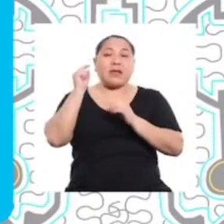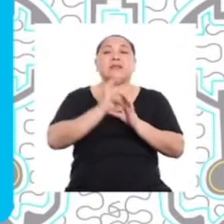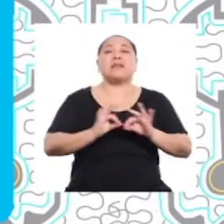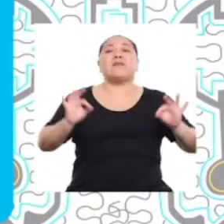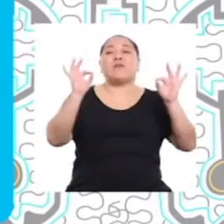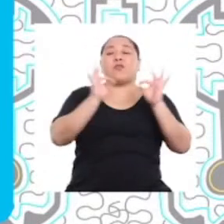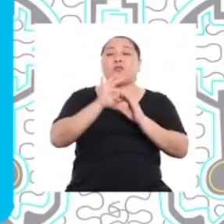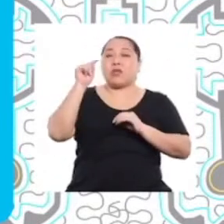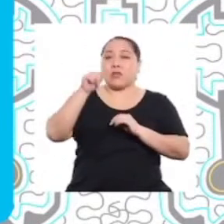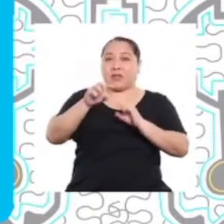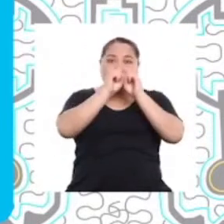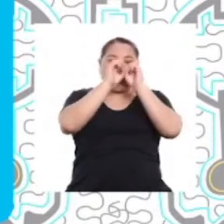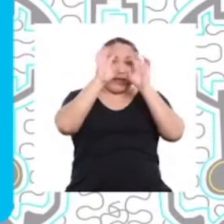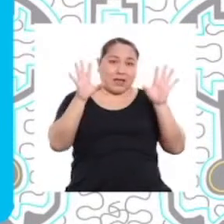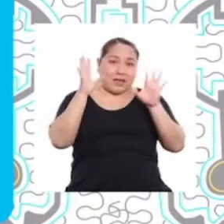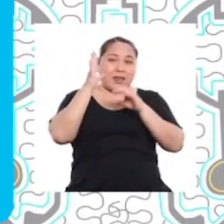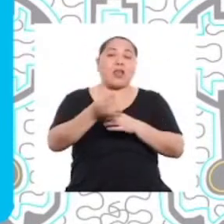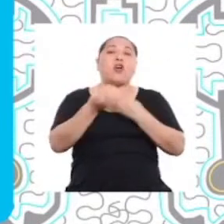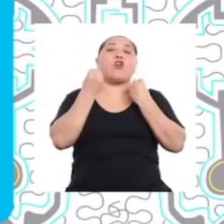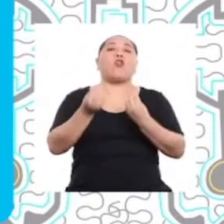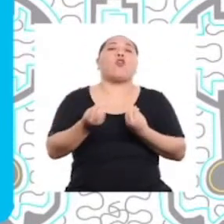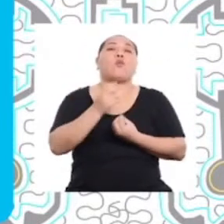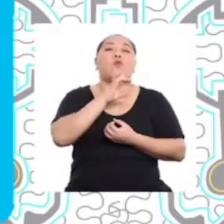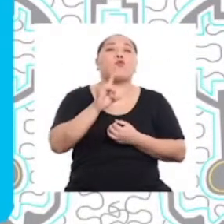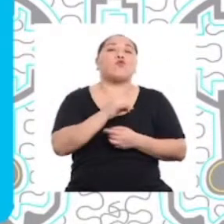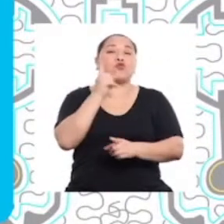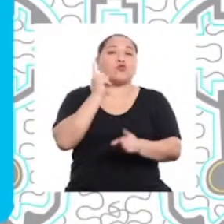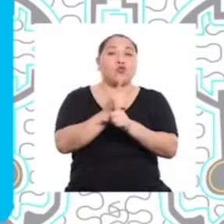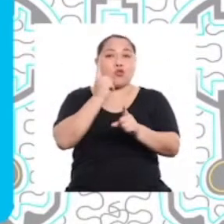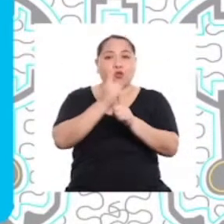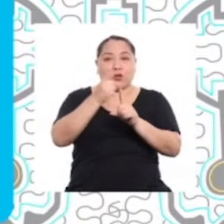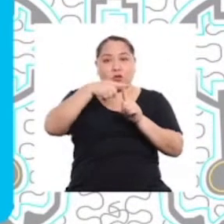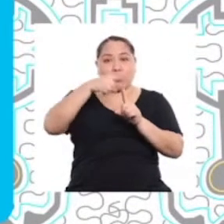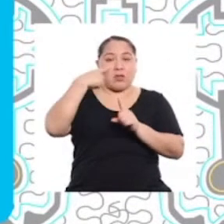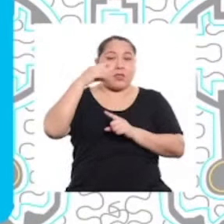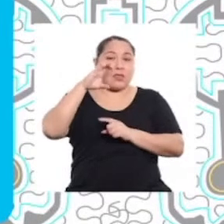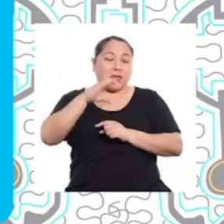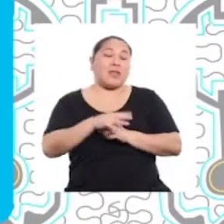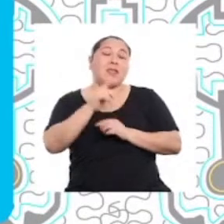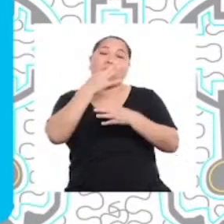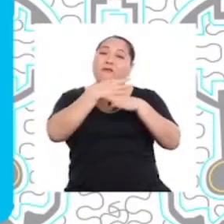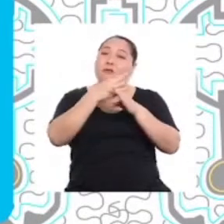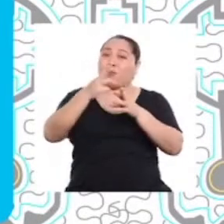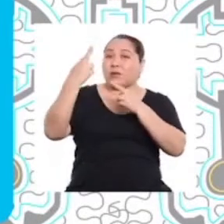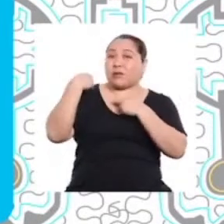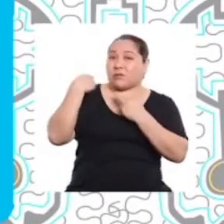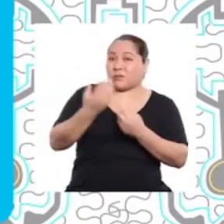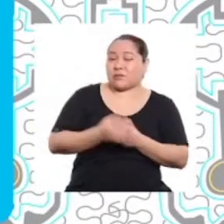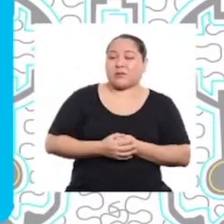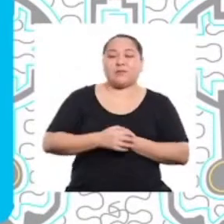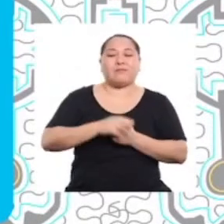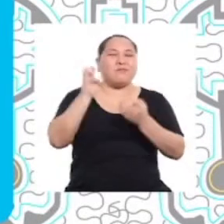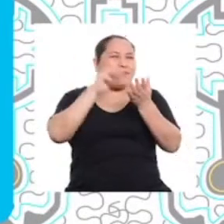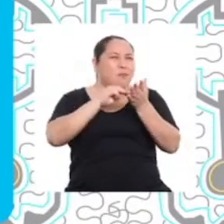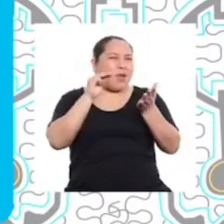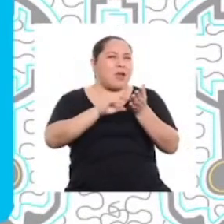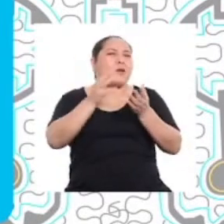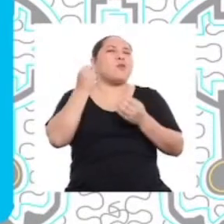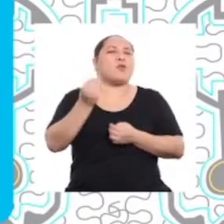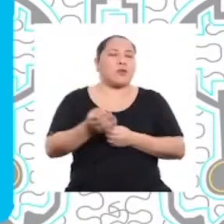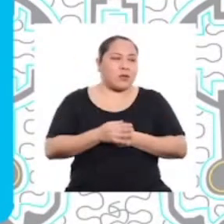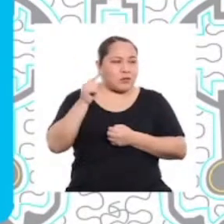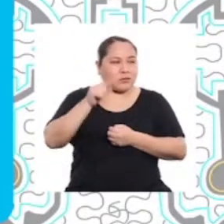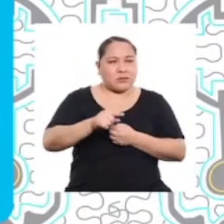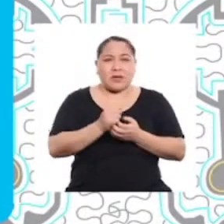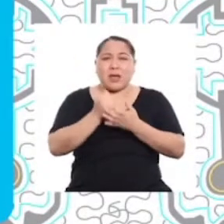Es importante que quede claro cómo hacer uso de las TIC de manera responsable. Sobre todo